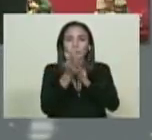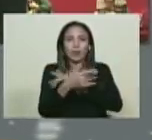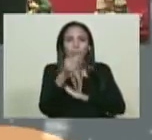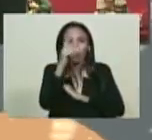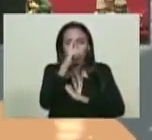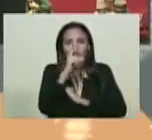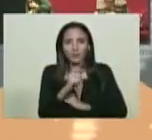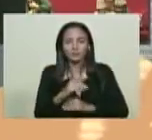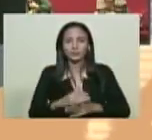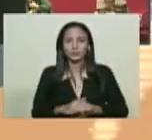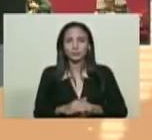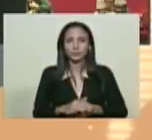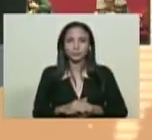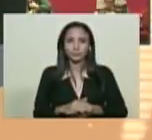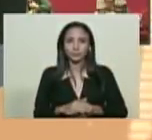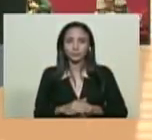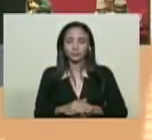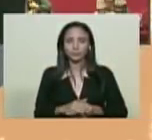Vamos a seguir